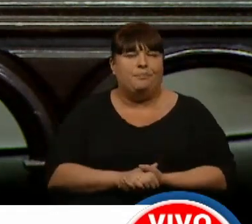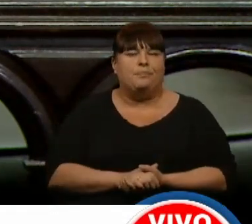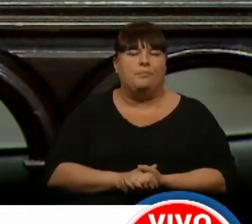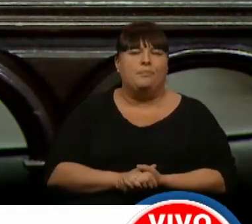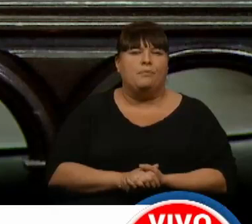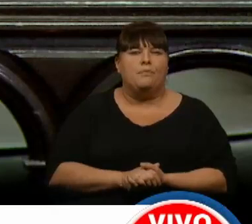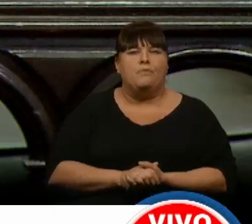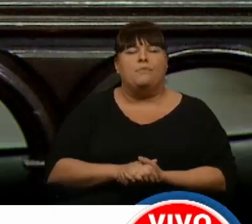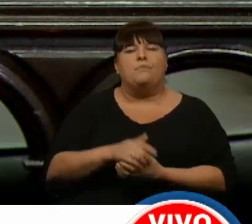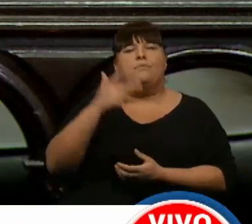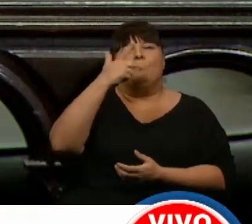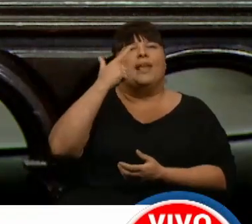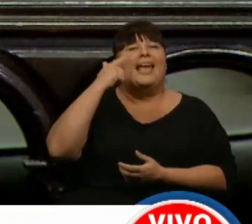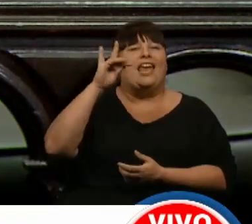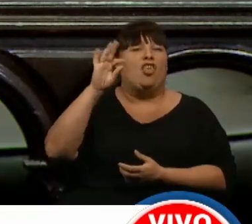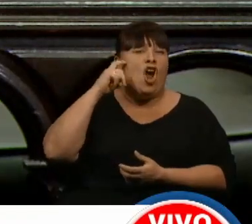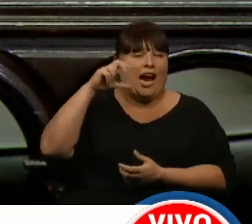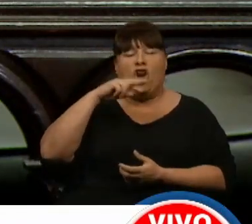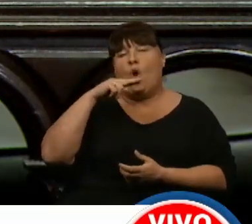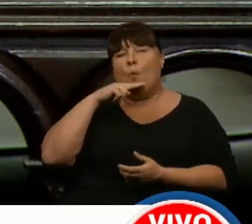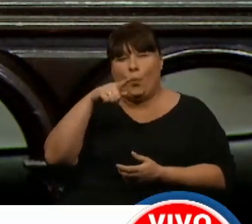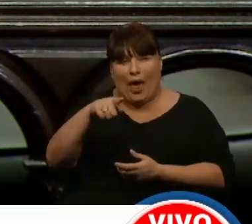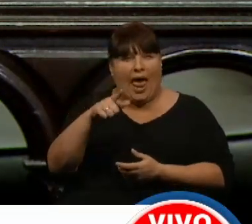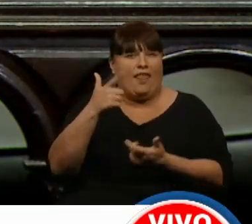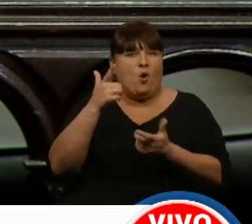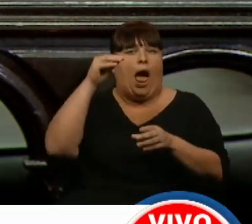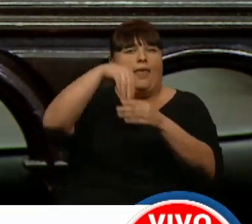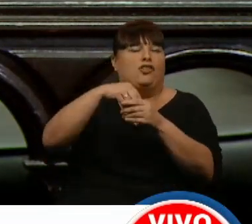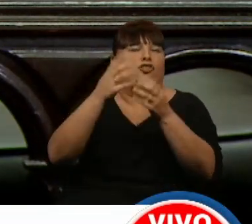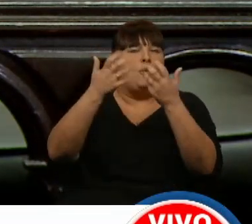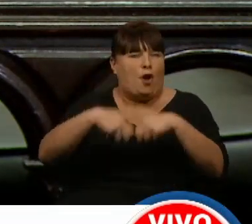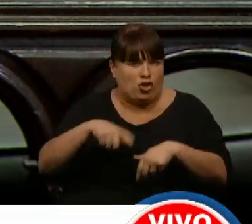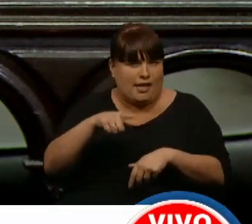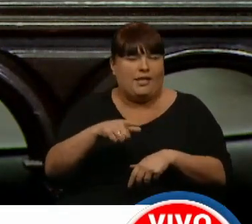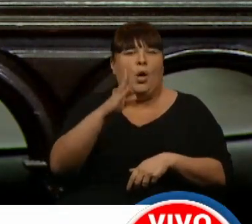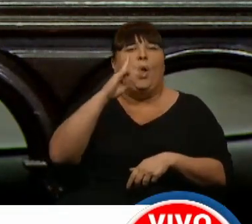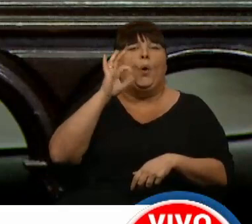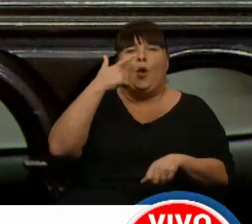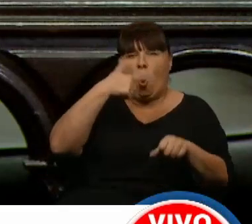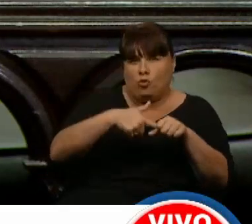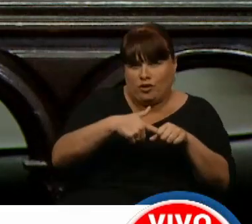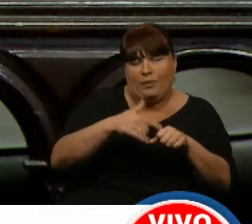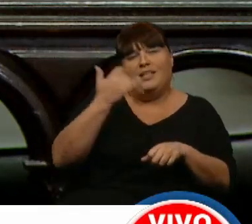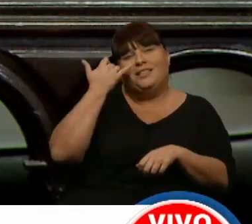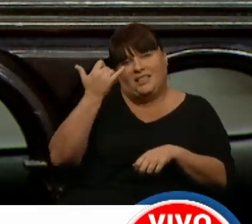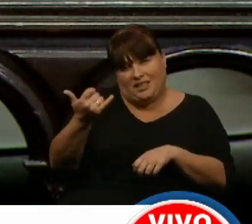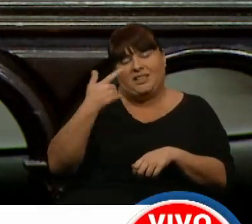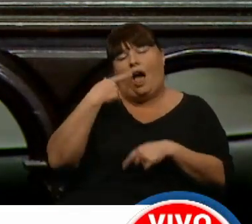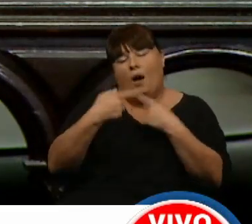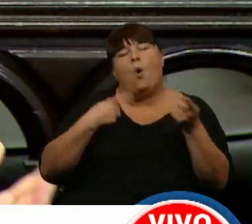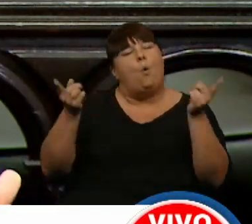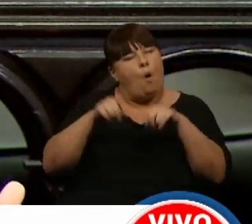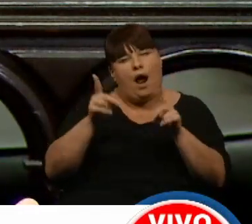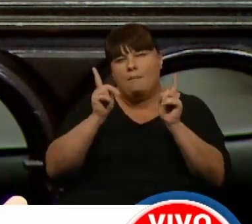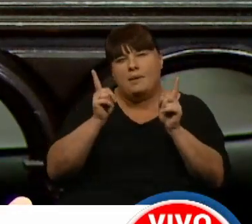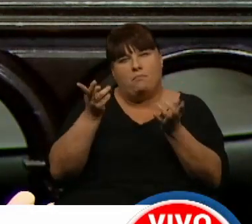presidente. El hidrógeno verde presente en el discurso, ausente en los proyectos. Biocombustible, ya bastante han señalado y voy a volver